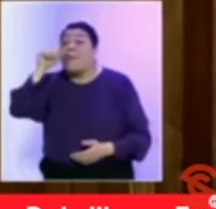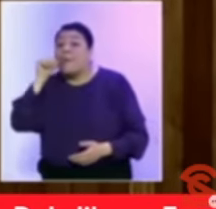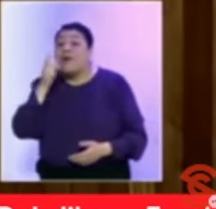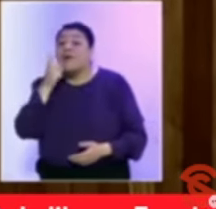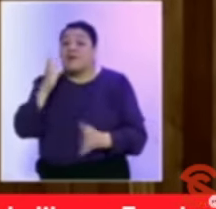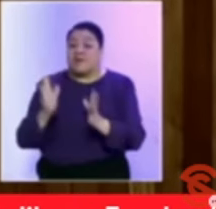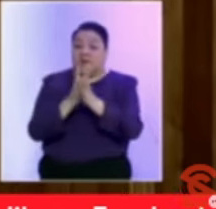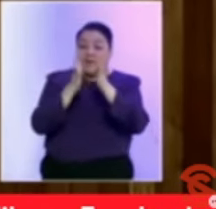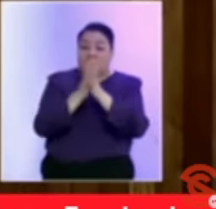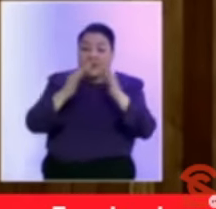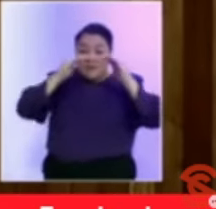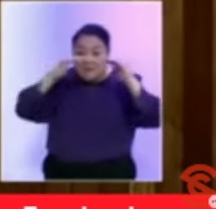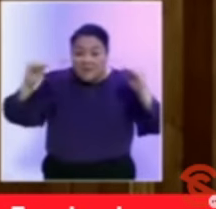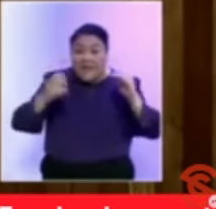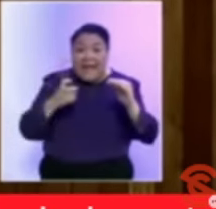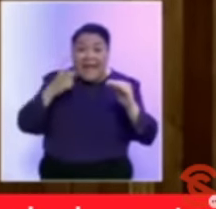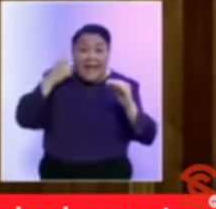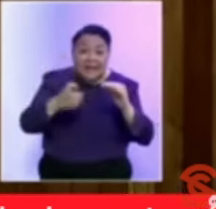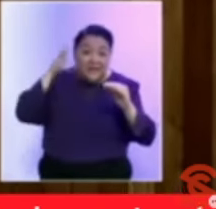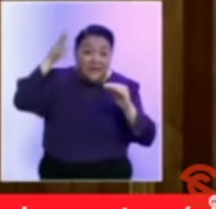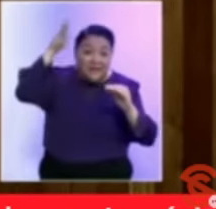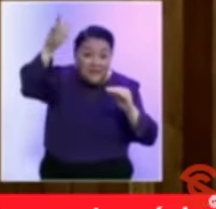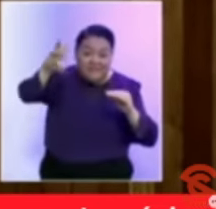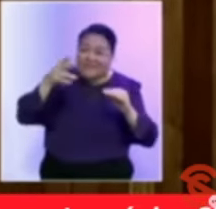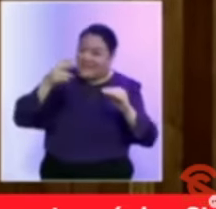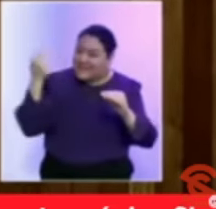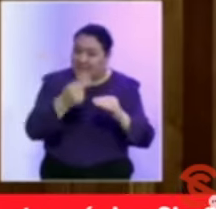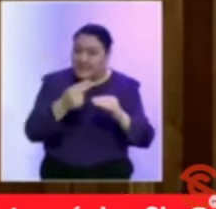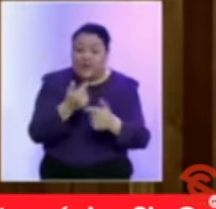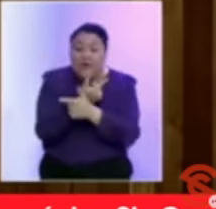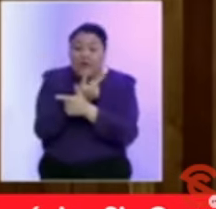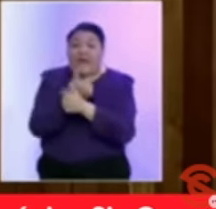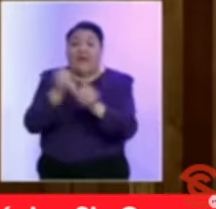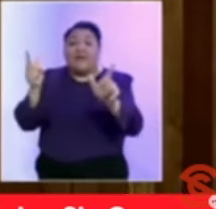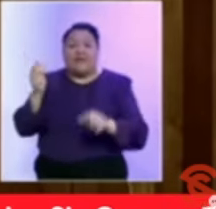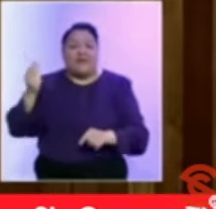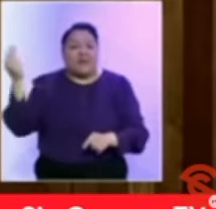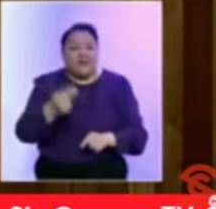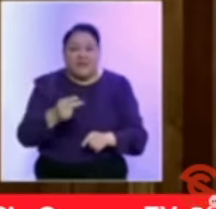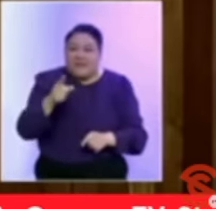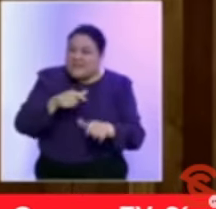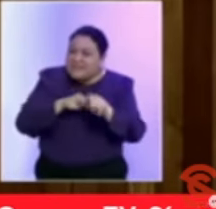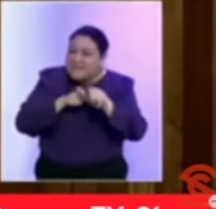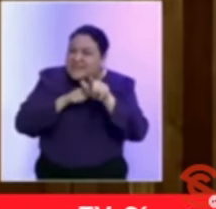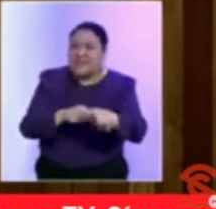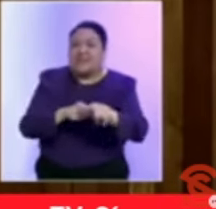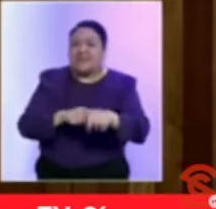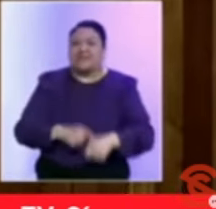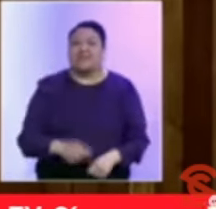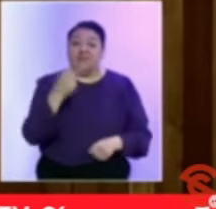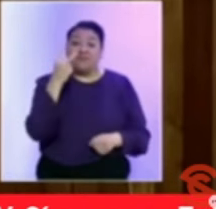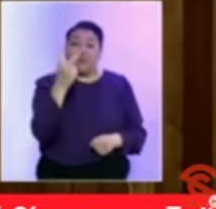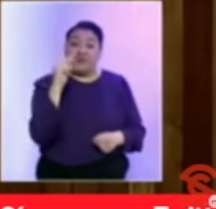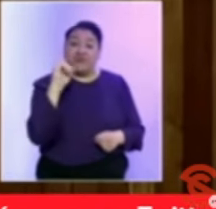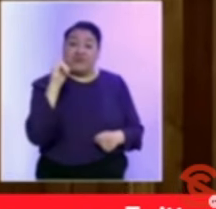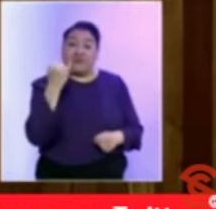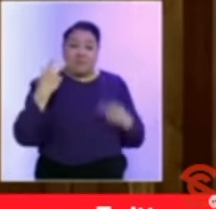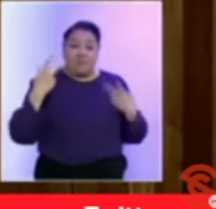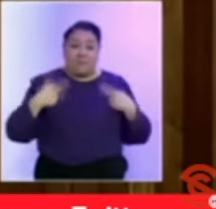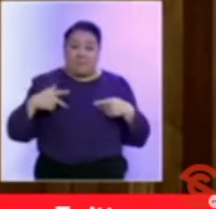la humanidad La Libertad su brazo indestructible el 2 de junio el pueblo de